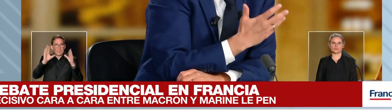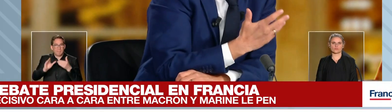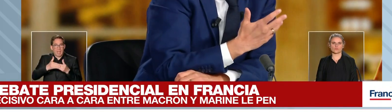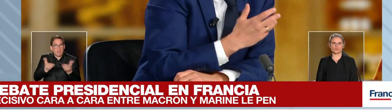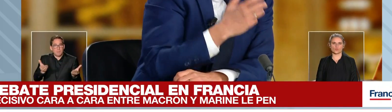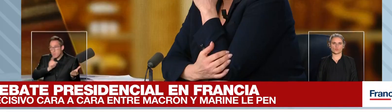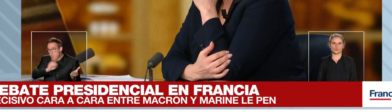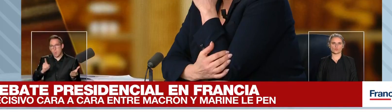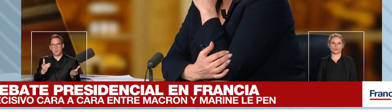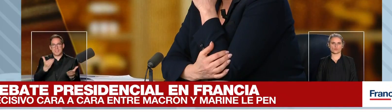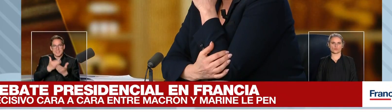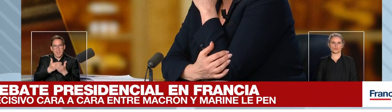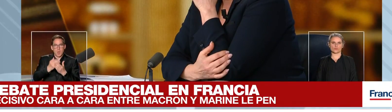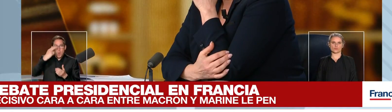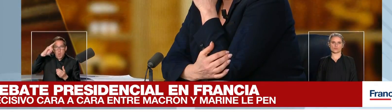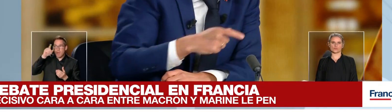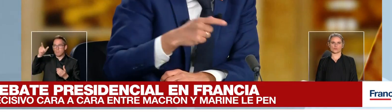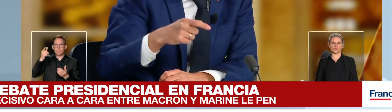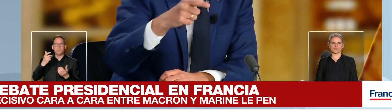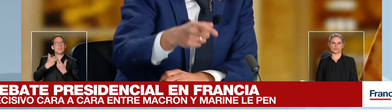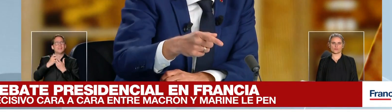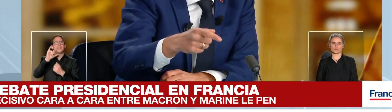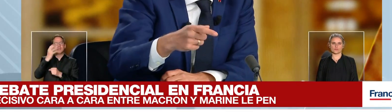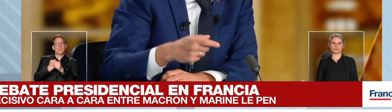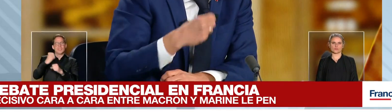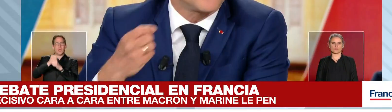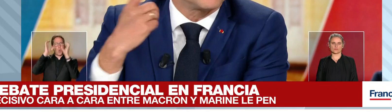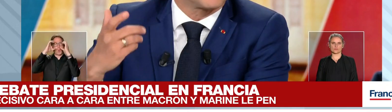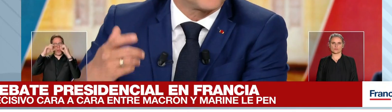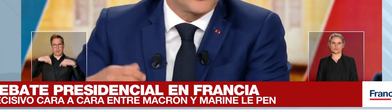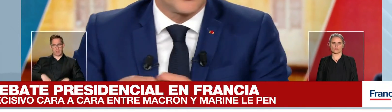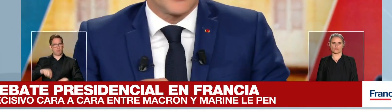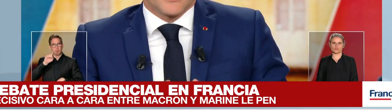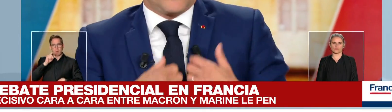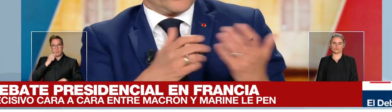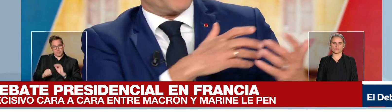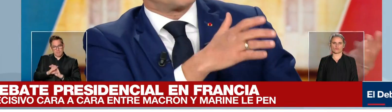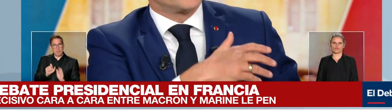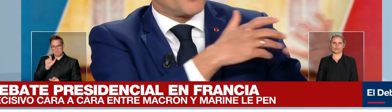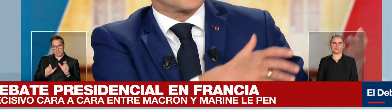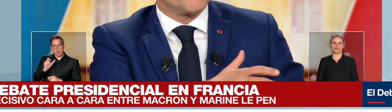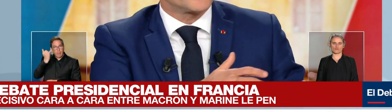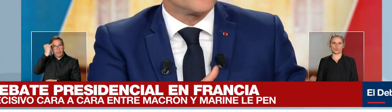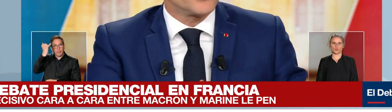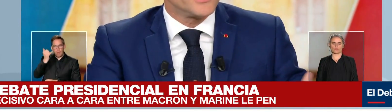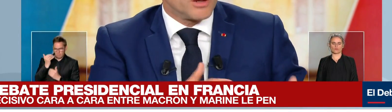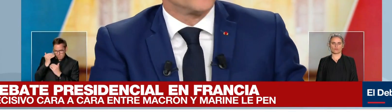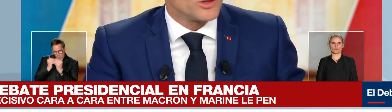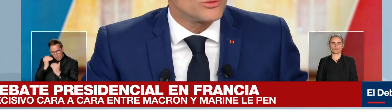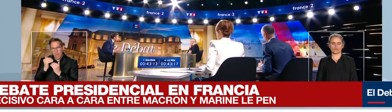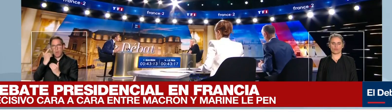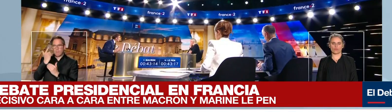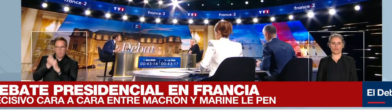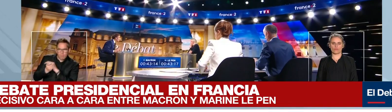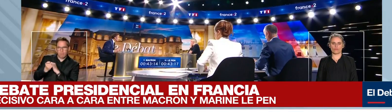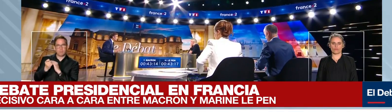claro, porque no es Europa el que decide hacerlo. Google no se creó por un gobierno, se creó por emprendedores